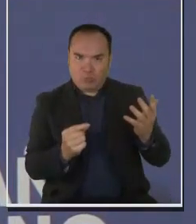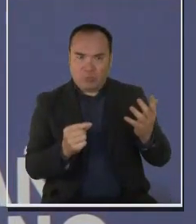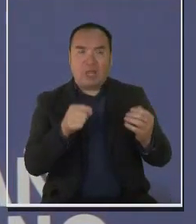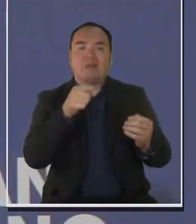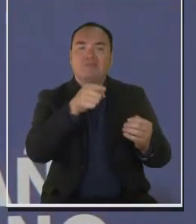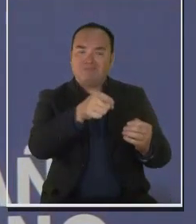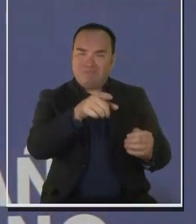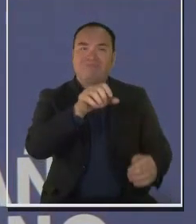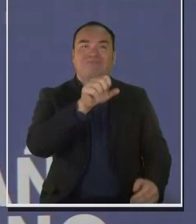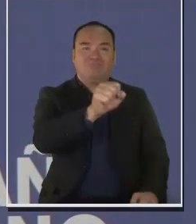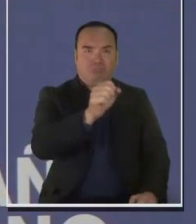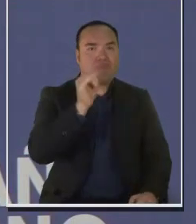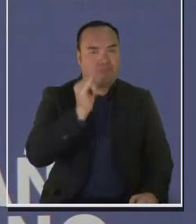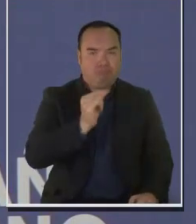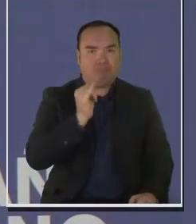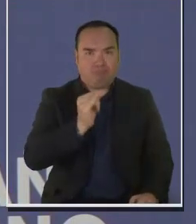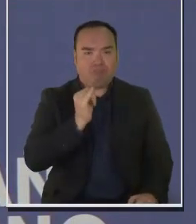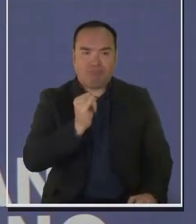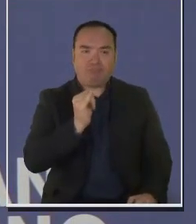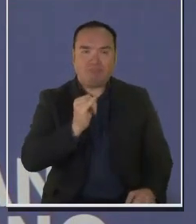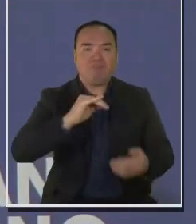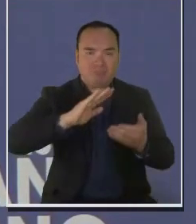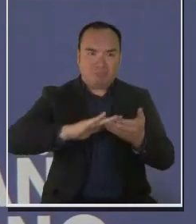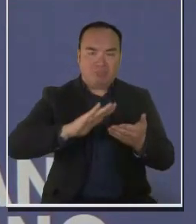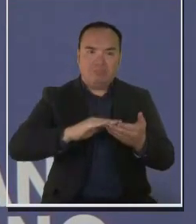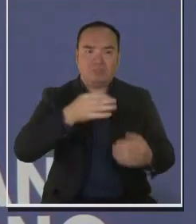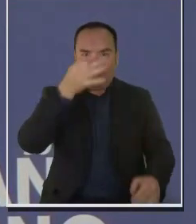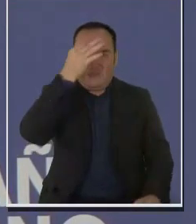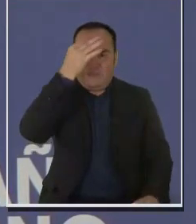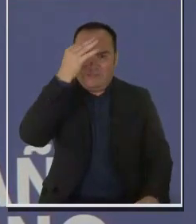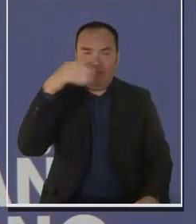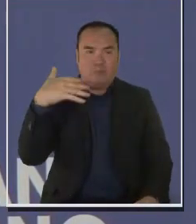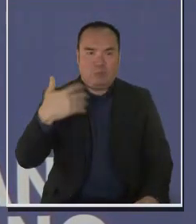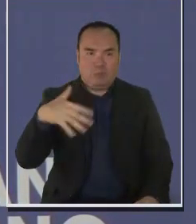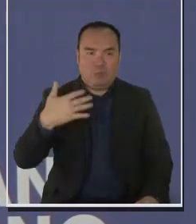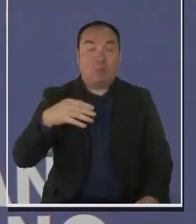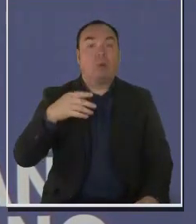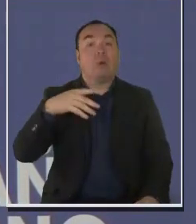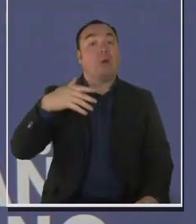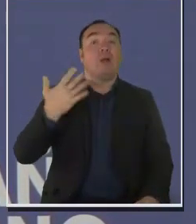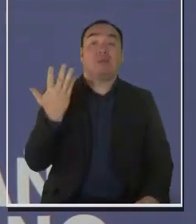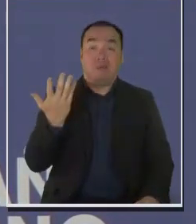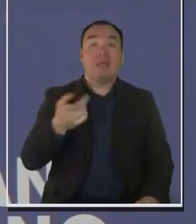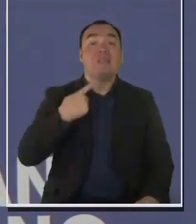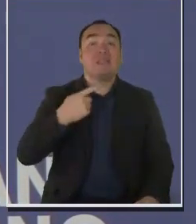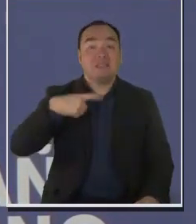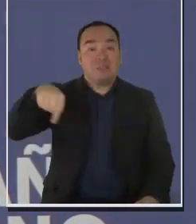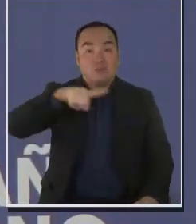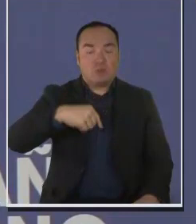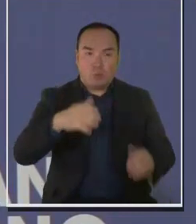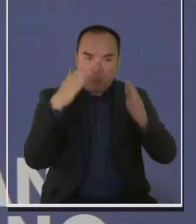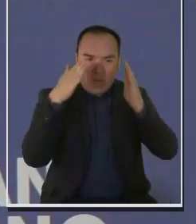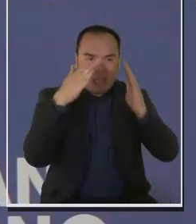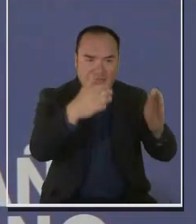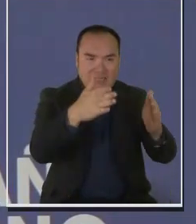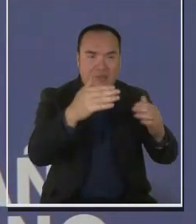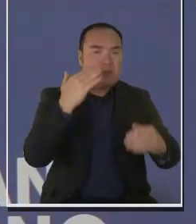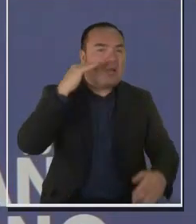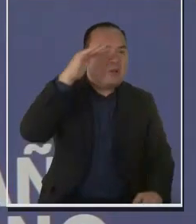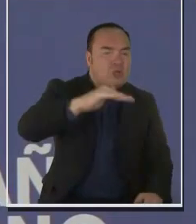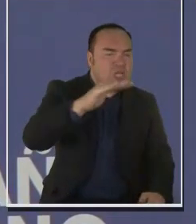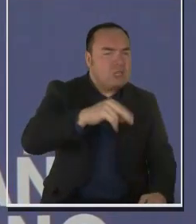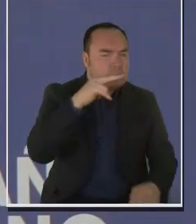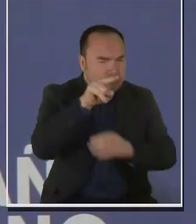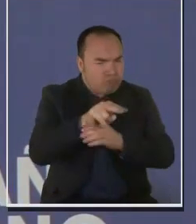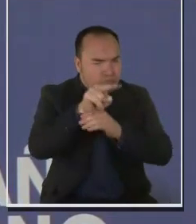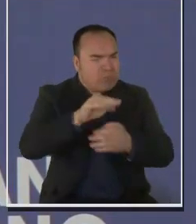aislados habitualmente y por tanto lo que nos interesa es estar muy muy atentos a el estado global de nuestros